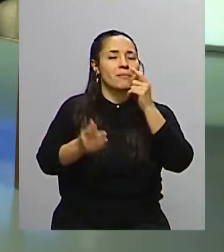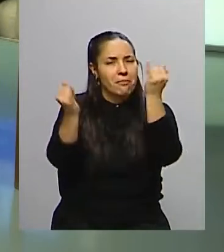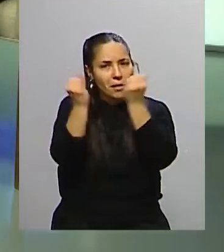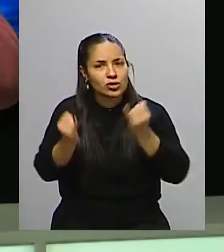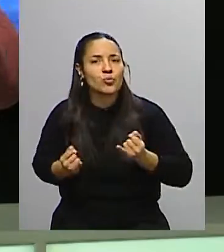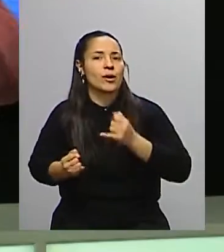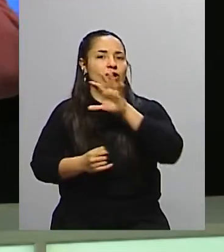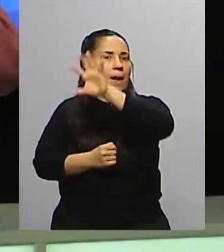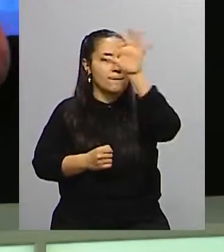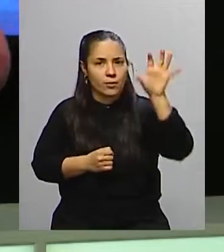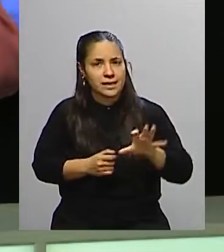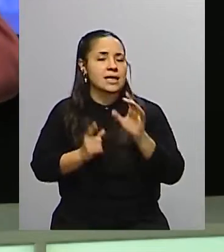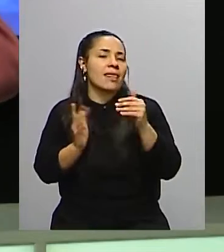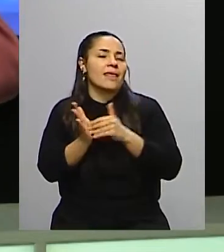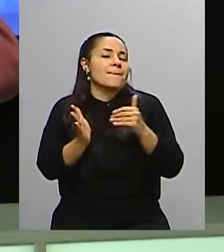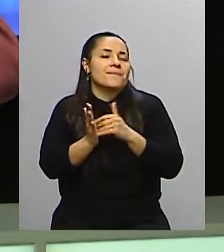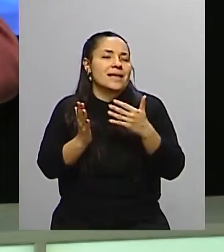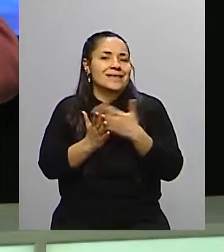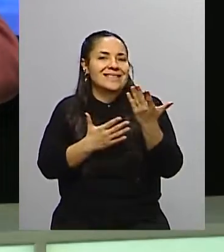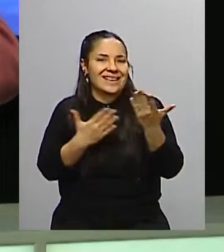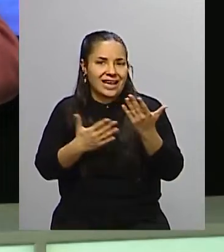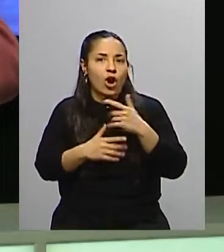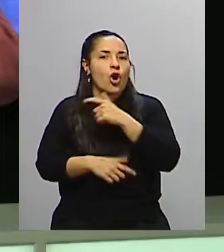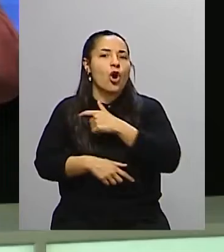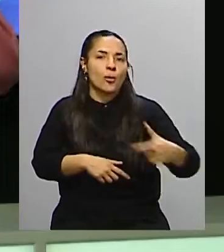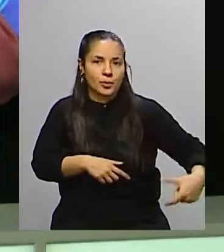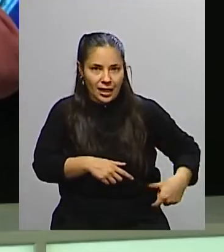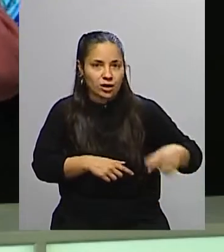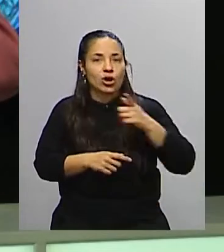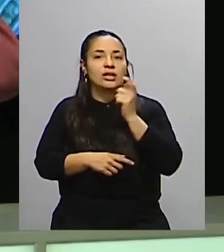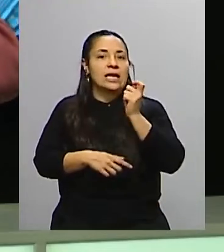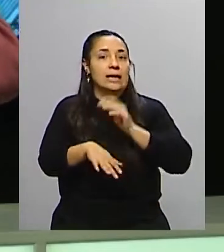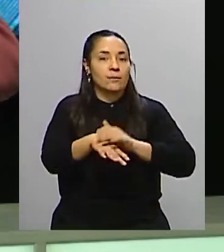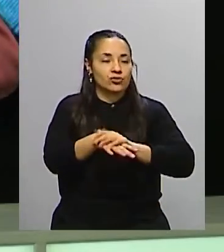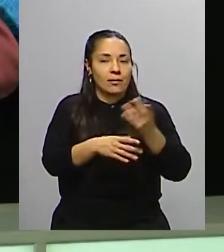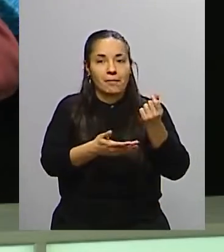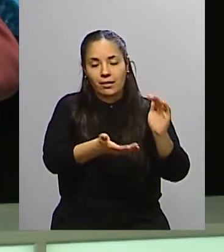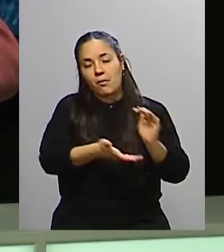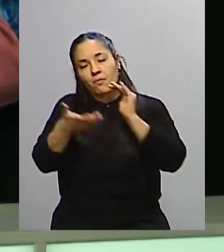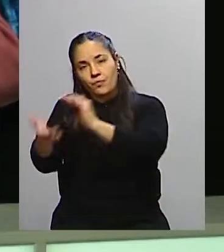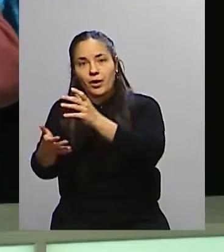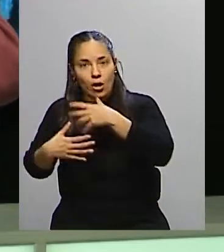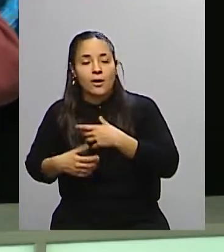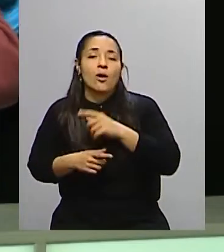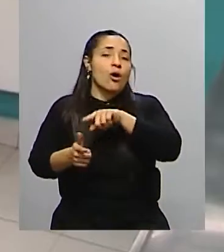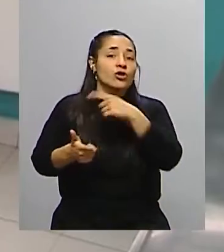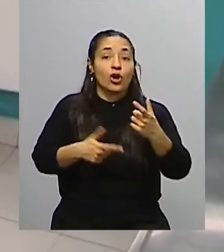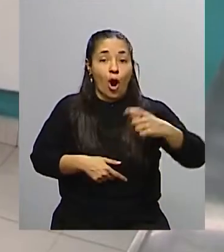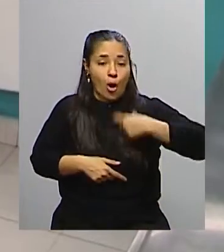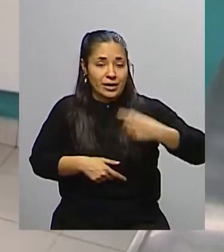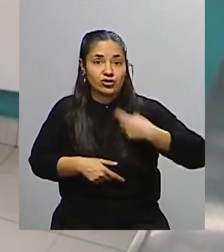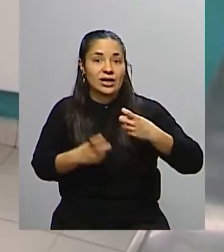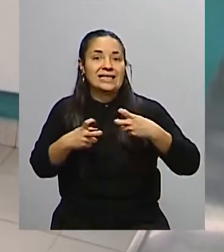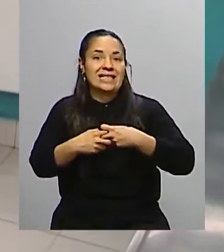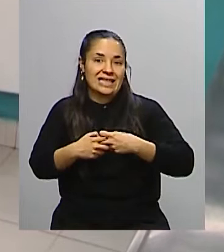las provincias, o depende del nivel de gobierno que se esté, es quien lo financia. Tal cual. Por otro lado, tenés las obras sociales sindicales, que